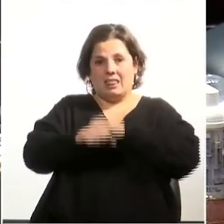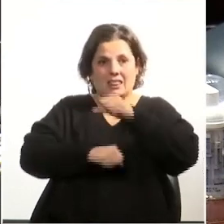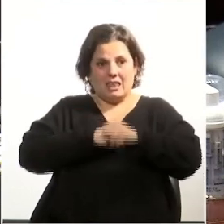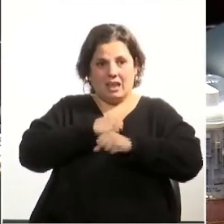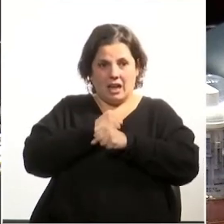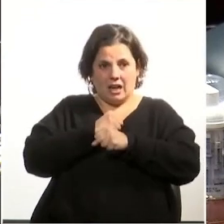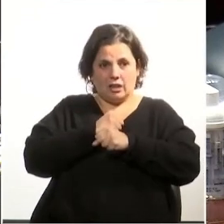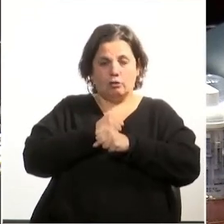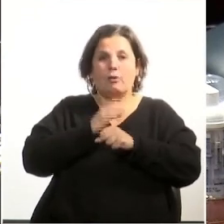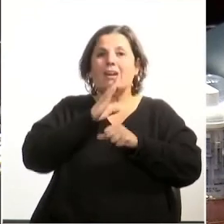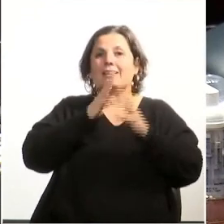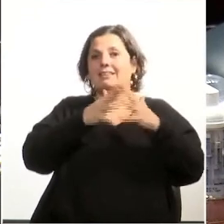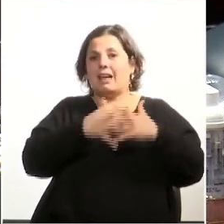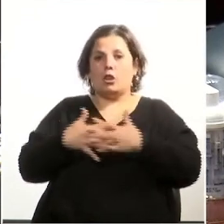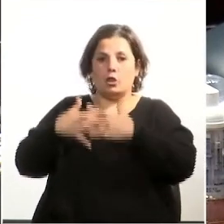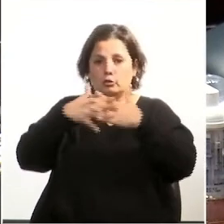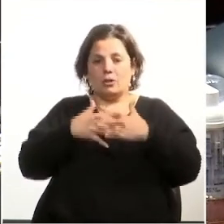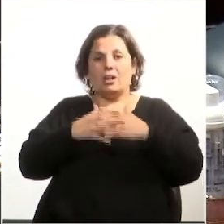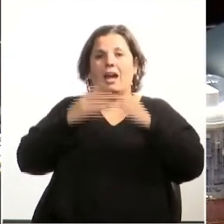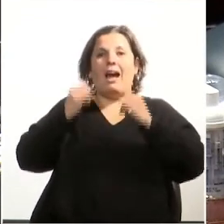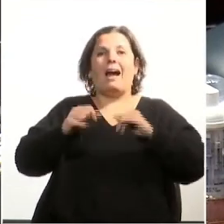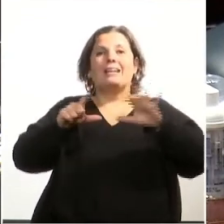año en los Estados Unidos hay